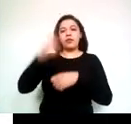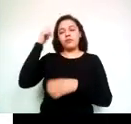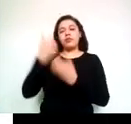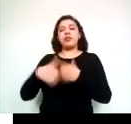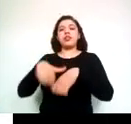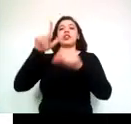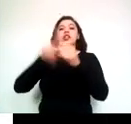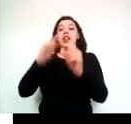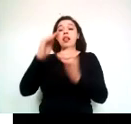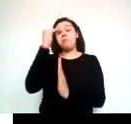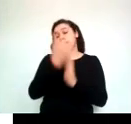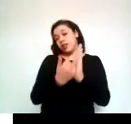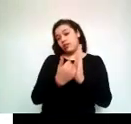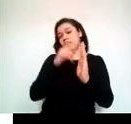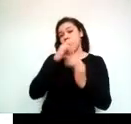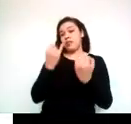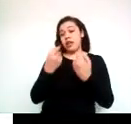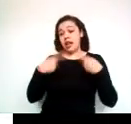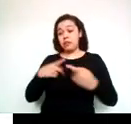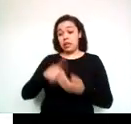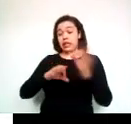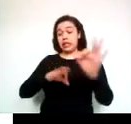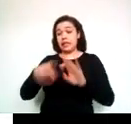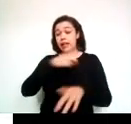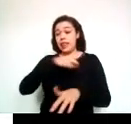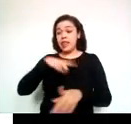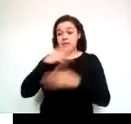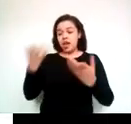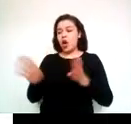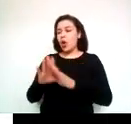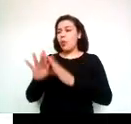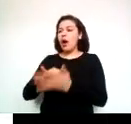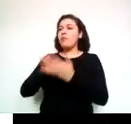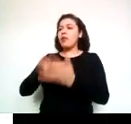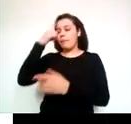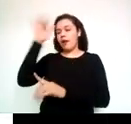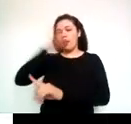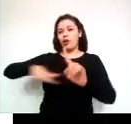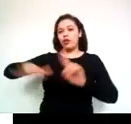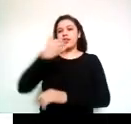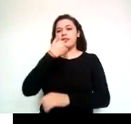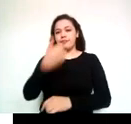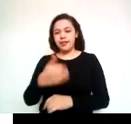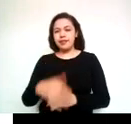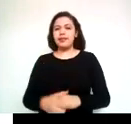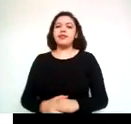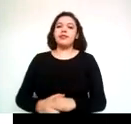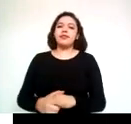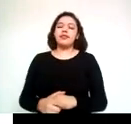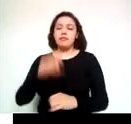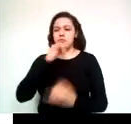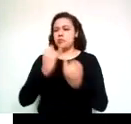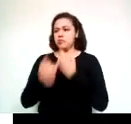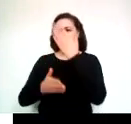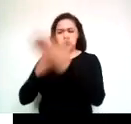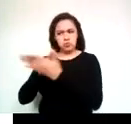riesgo psicosocial, pero el colaborador tiene que poner de su parte para que todo eso suceda. También tiene que asistir y estar al tanto de todos los eventos de